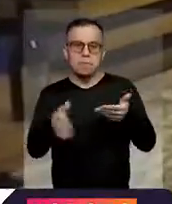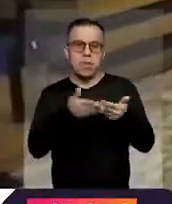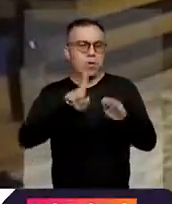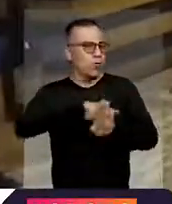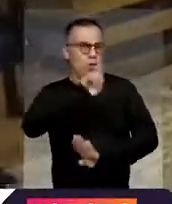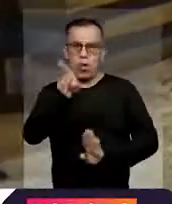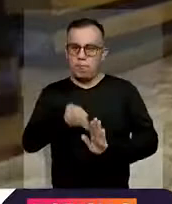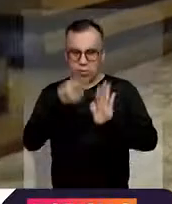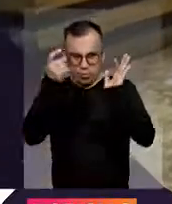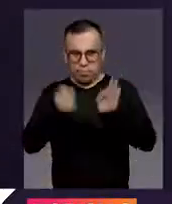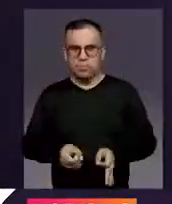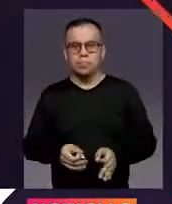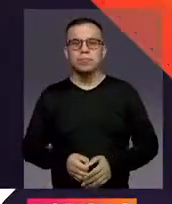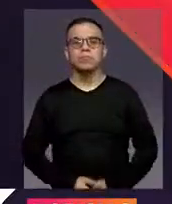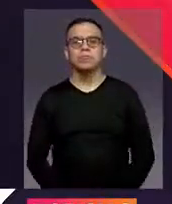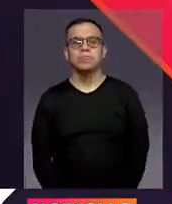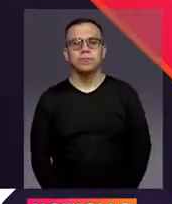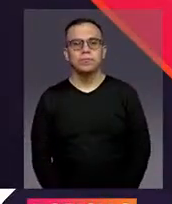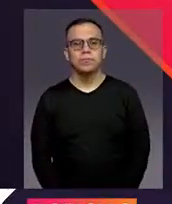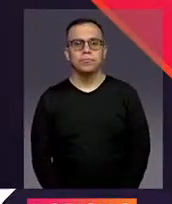cerrarán definitivamente.